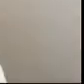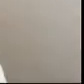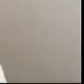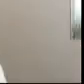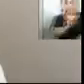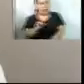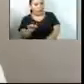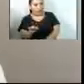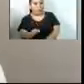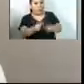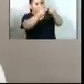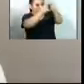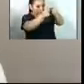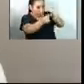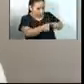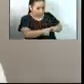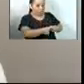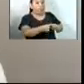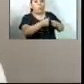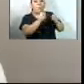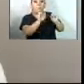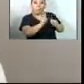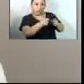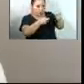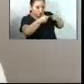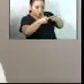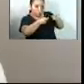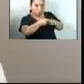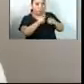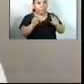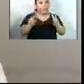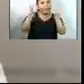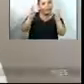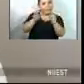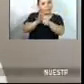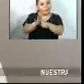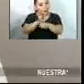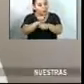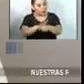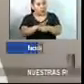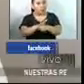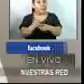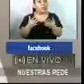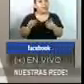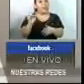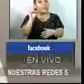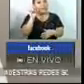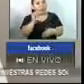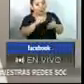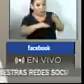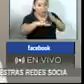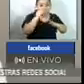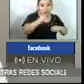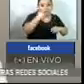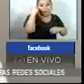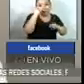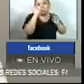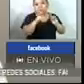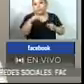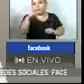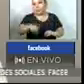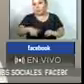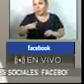control de fondos aprobados para utilizar durante la pandemia del COVID-19 es una de las prioridades de la nueva